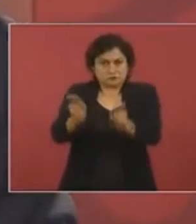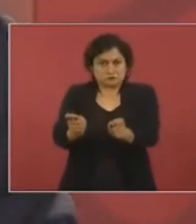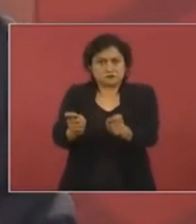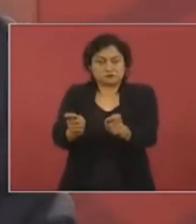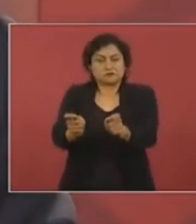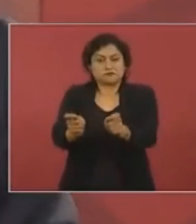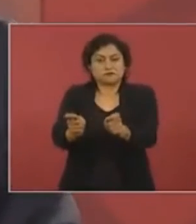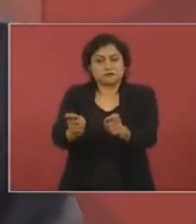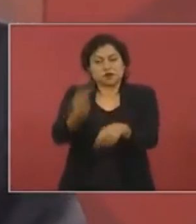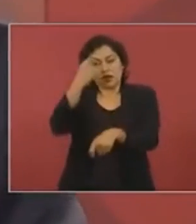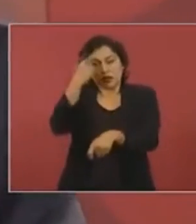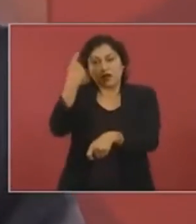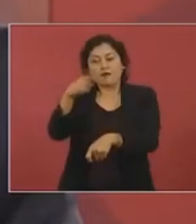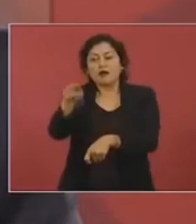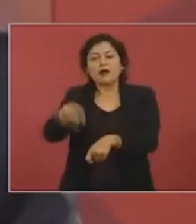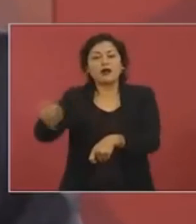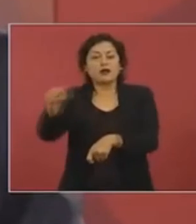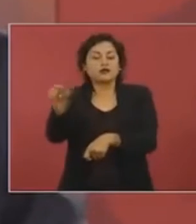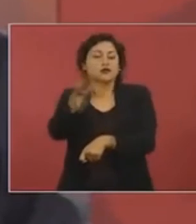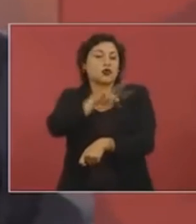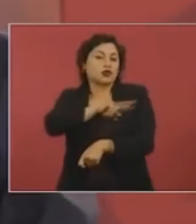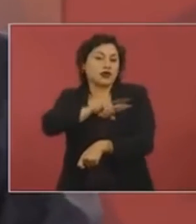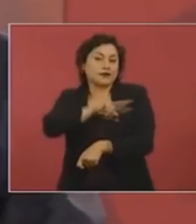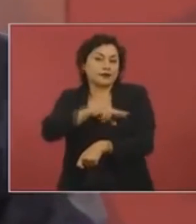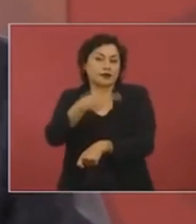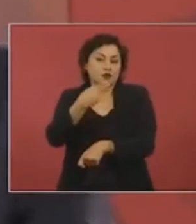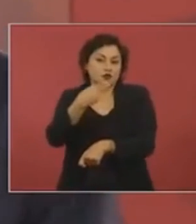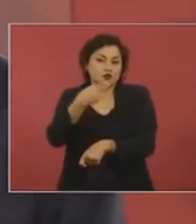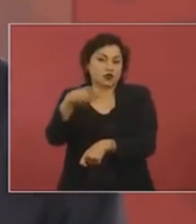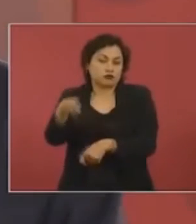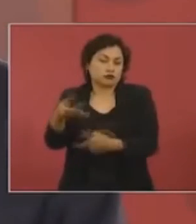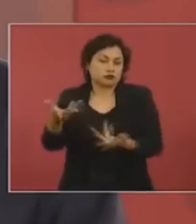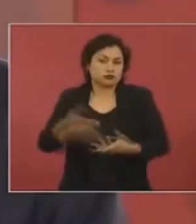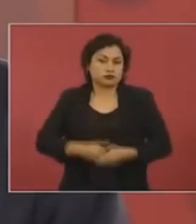utilizarlo. Por último, confirmó que la venta del avión no está descartada,